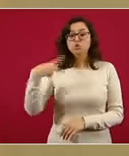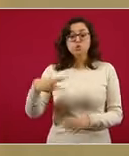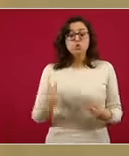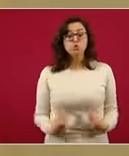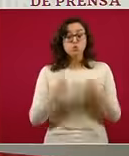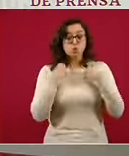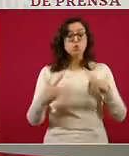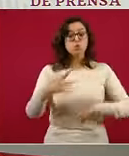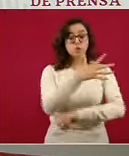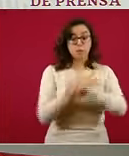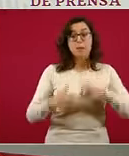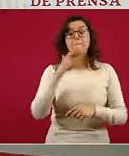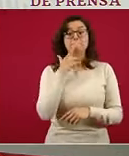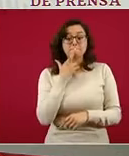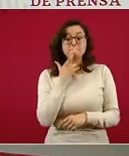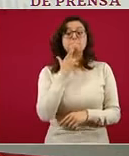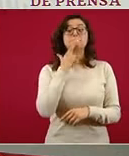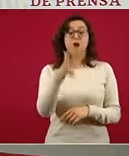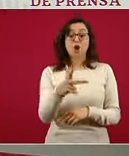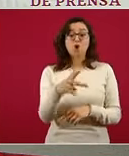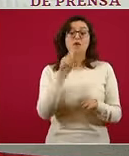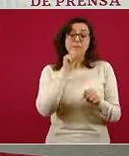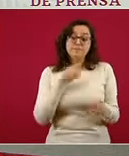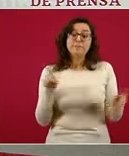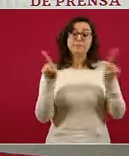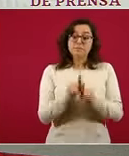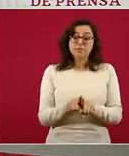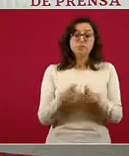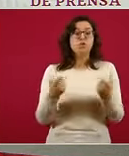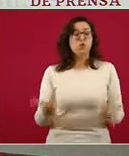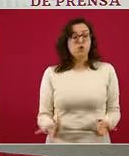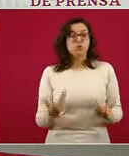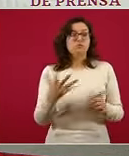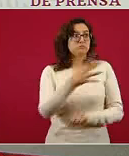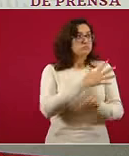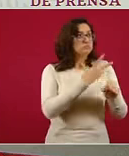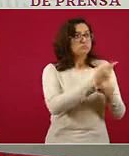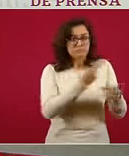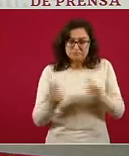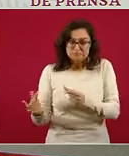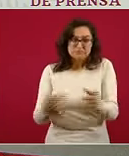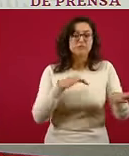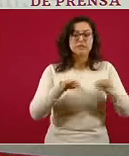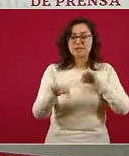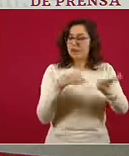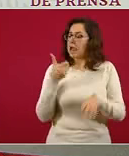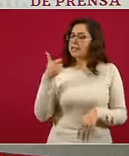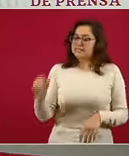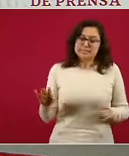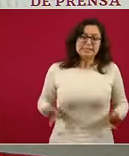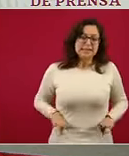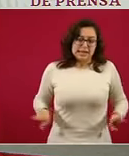mejorar el lugar en donde llegan a vivir. Particularmente la Secretaría de Salud